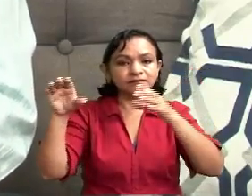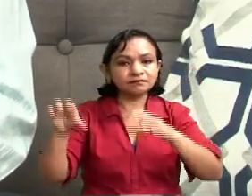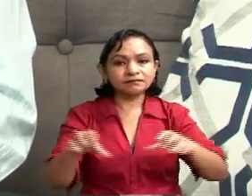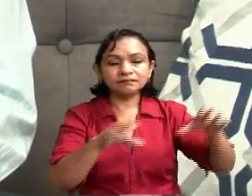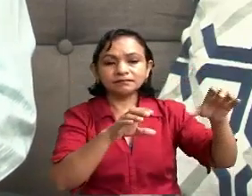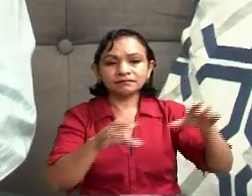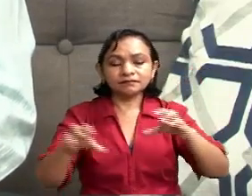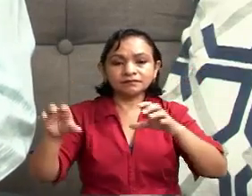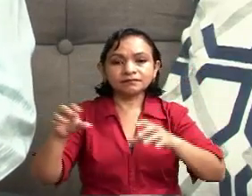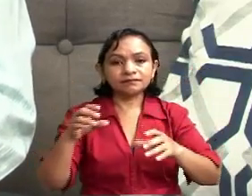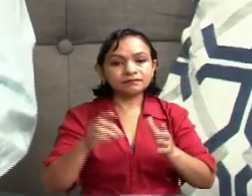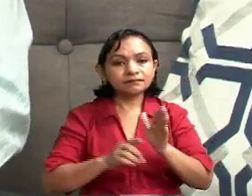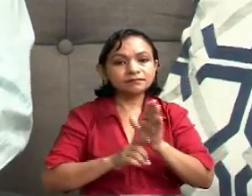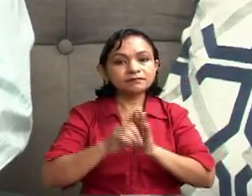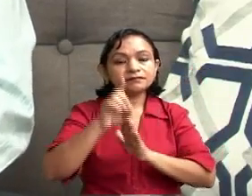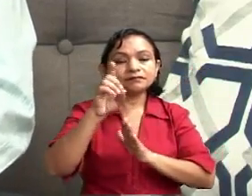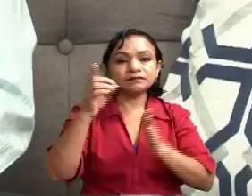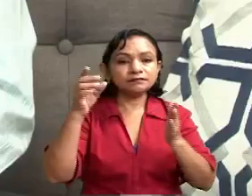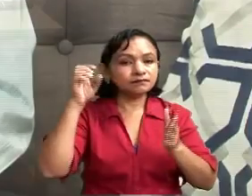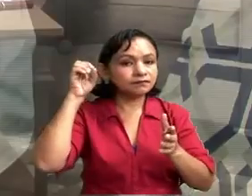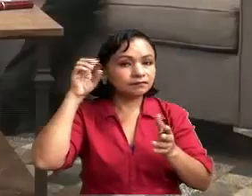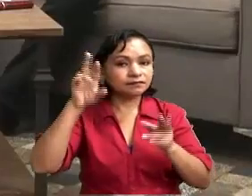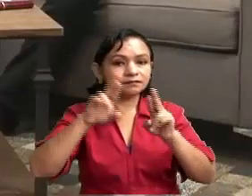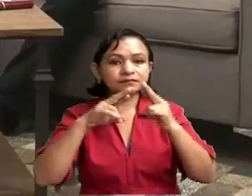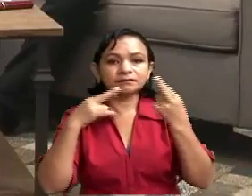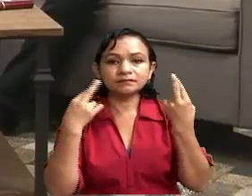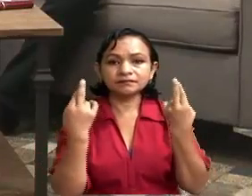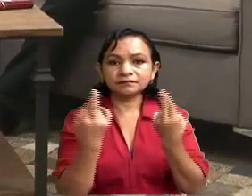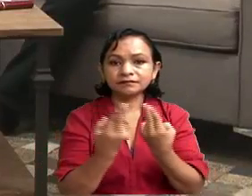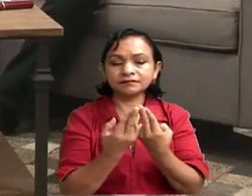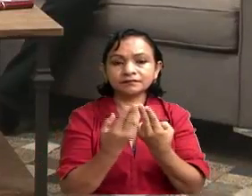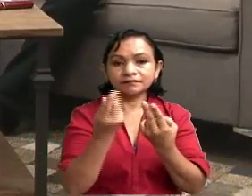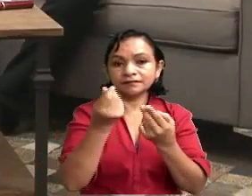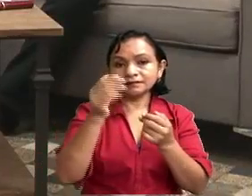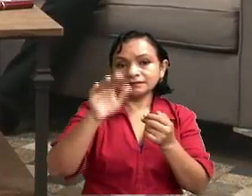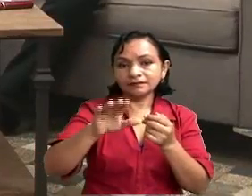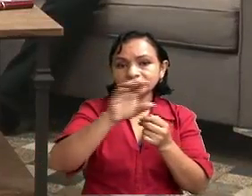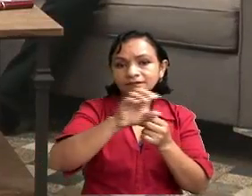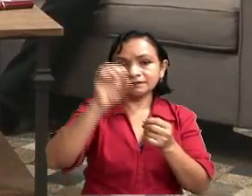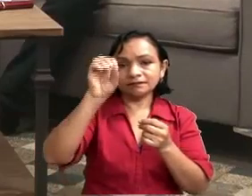que desarrolla. Encuentros turísticos. Ferias de descuento,